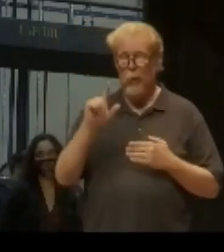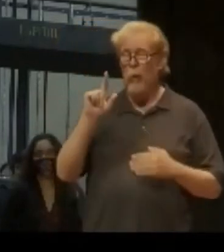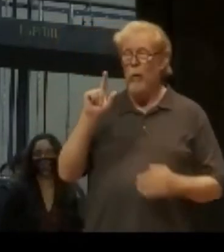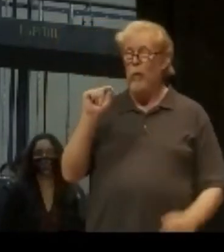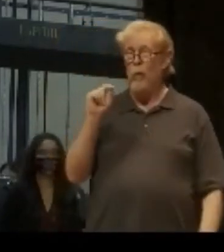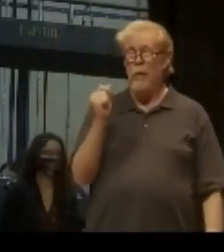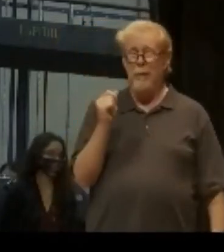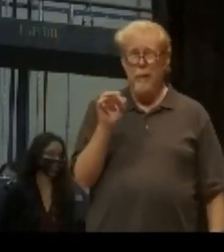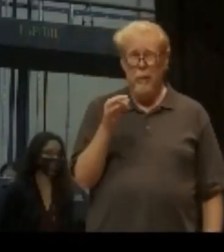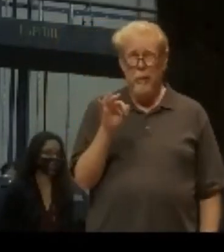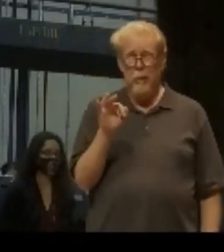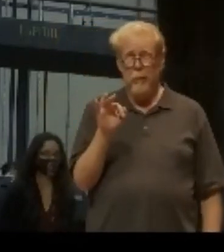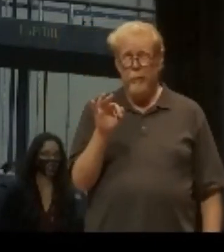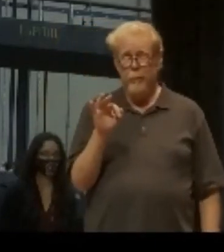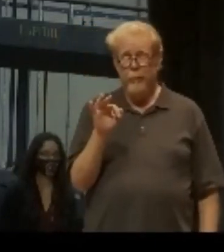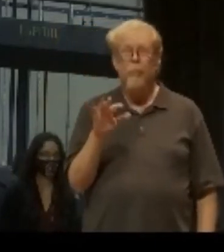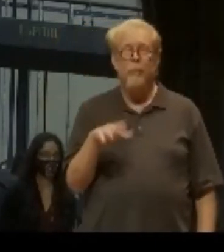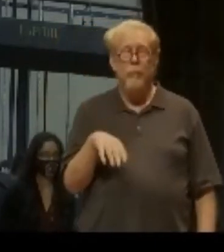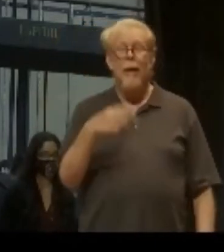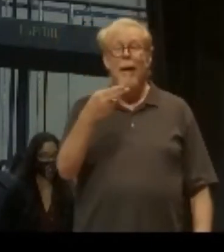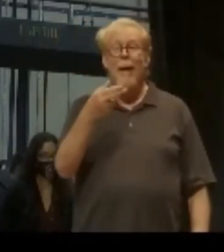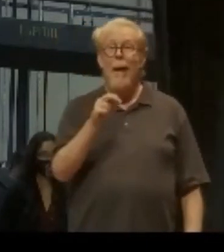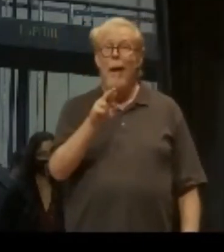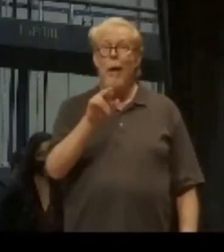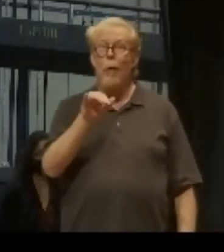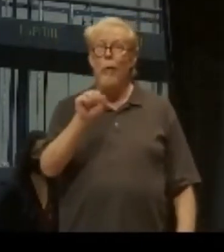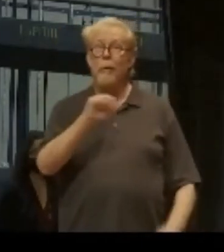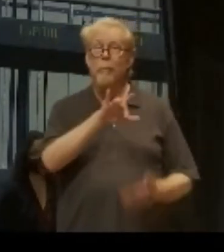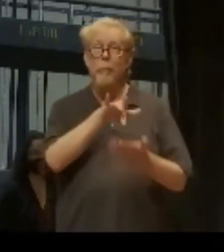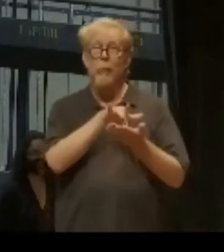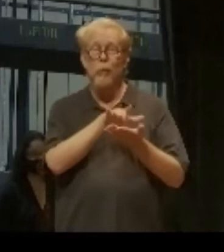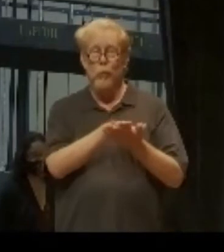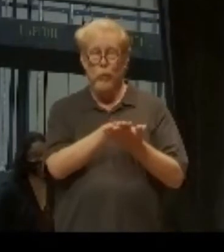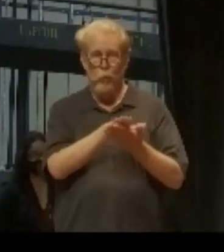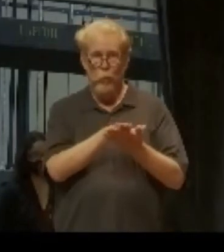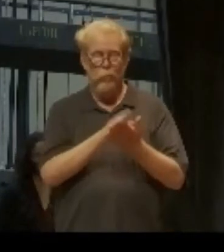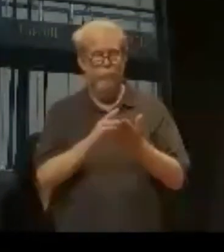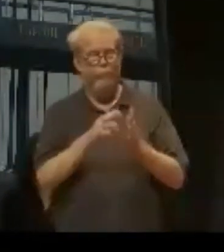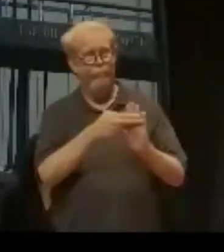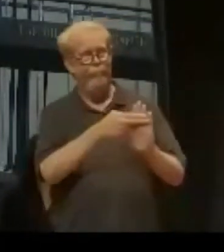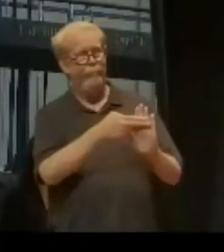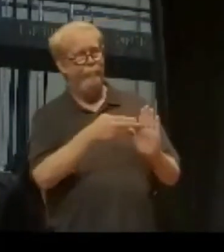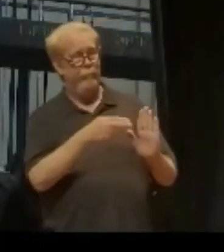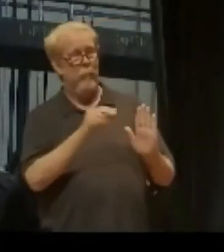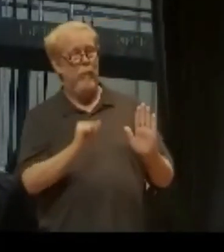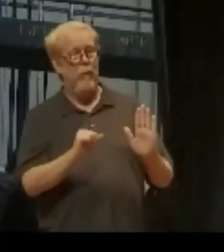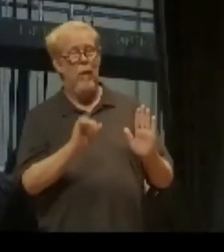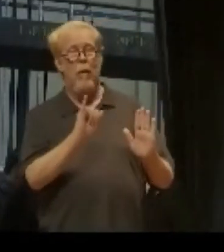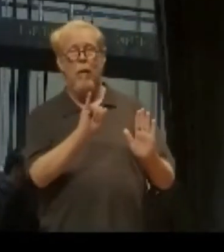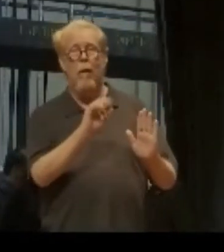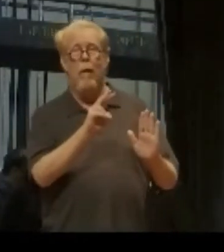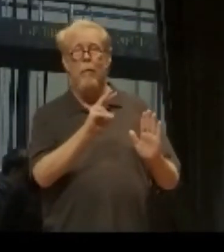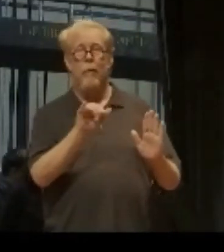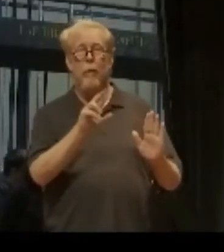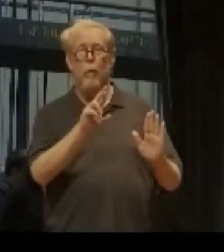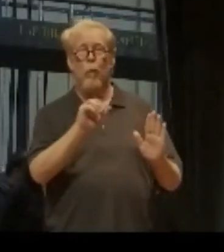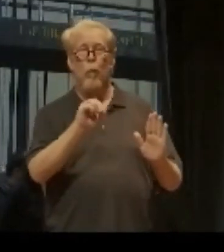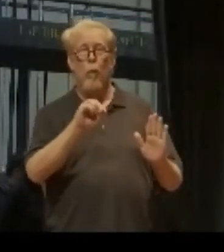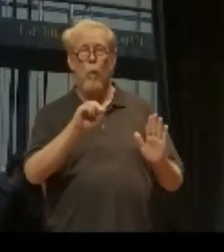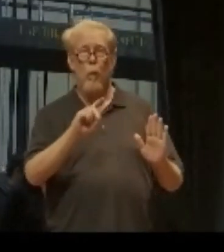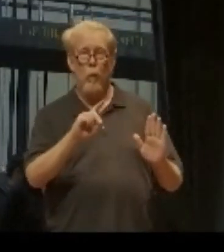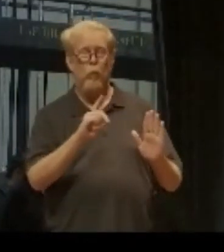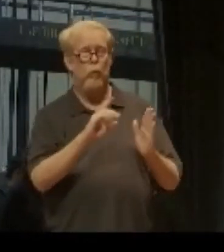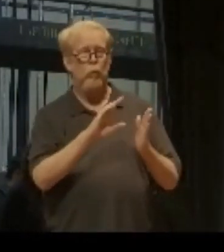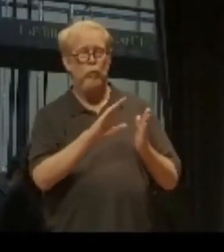designación. En el 2019, Harris Middle School fue designado una escuela mundial IB para